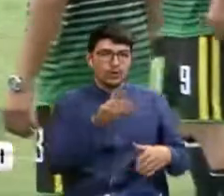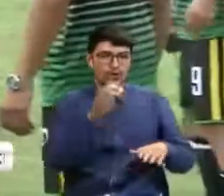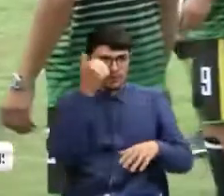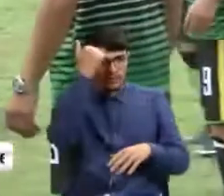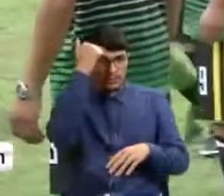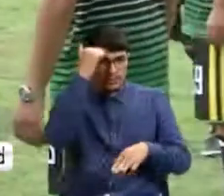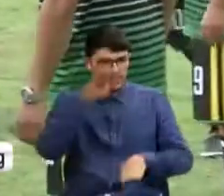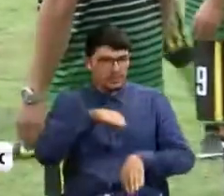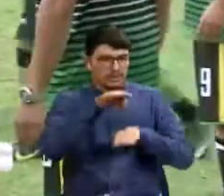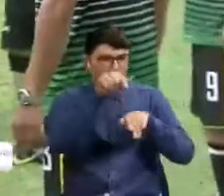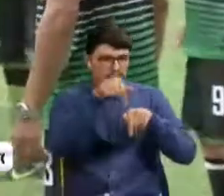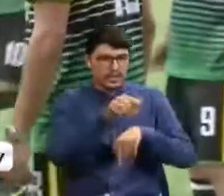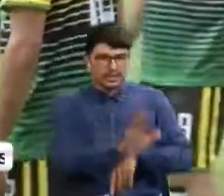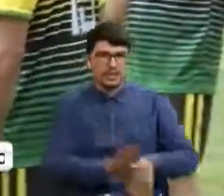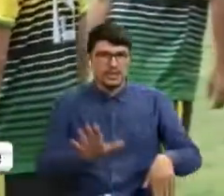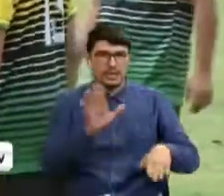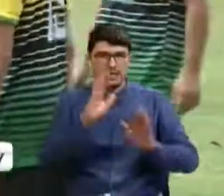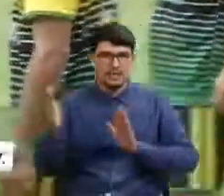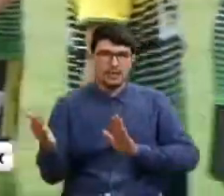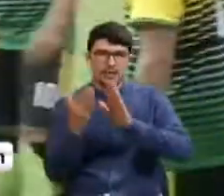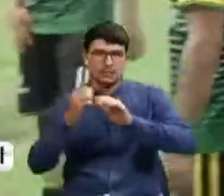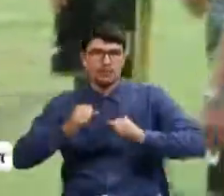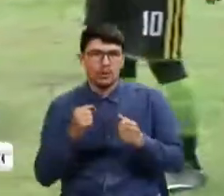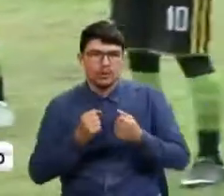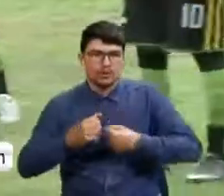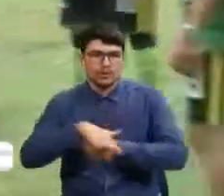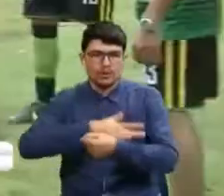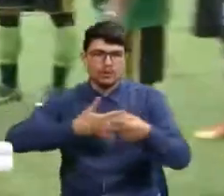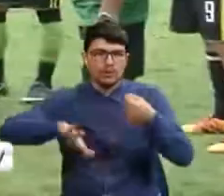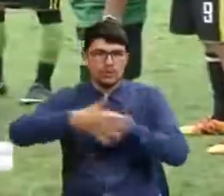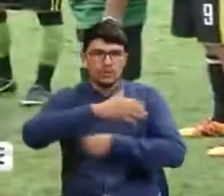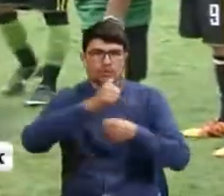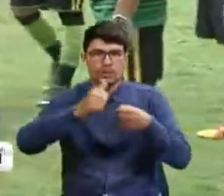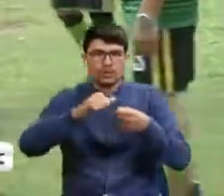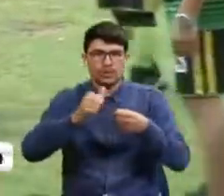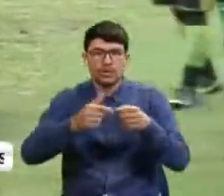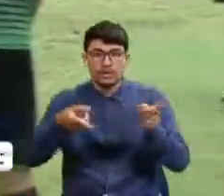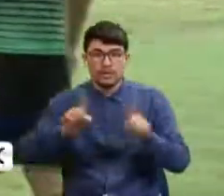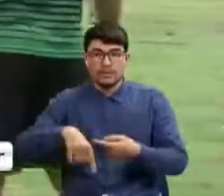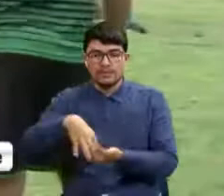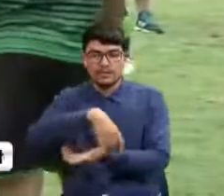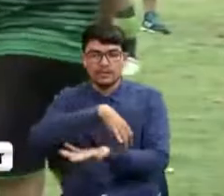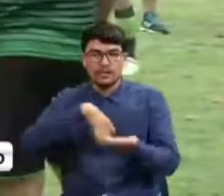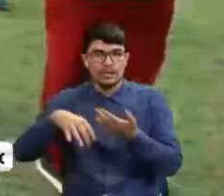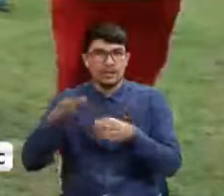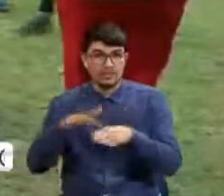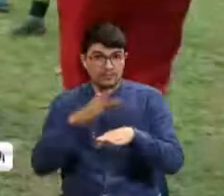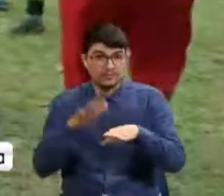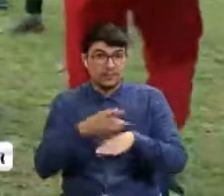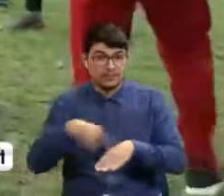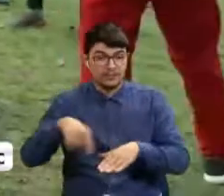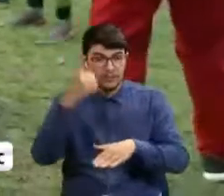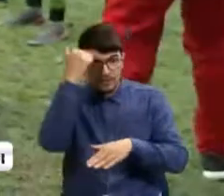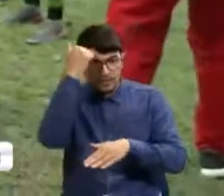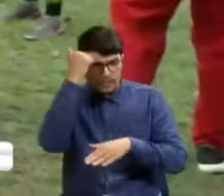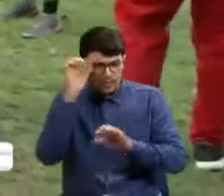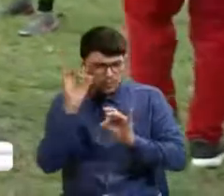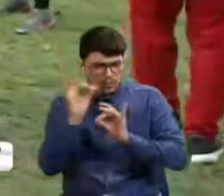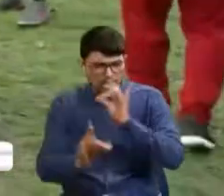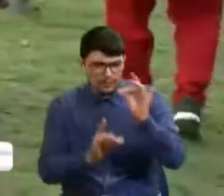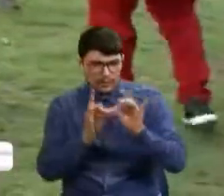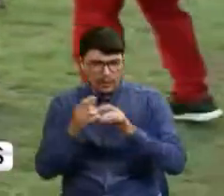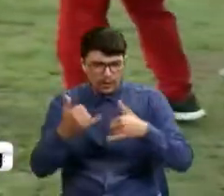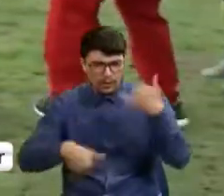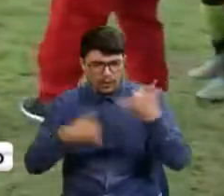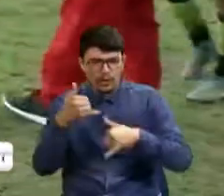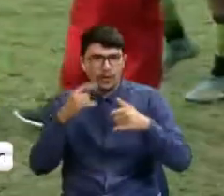profesores del departamento se medirá ante bogotá cundinamarca boyacá y santander motivados vienen trabajando para perfeccionar su esquema de juego